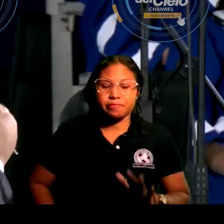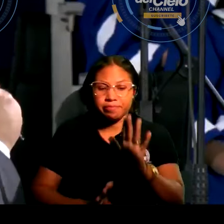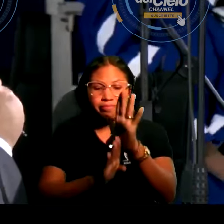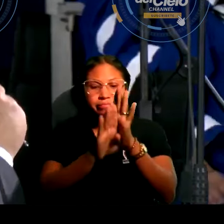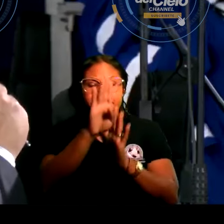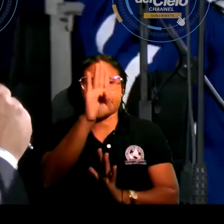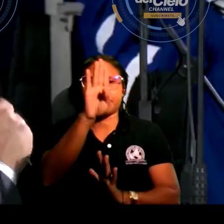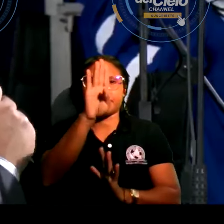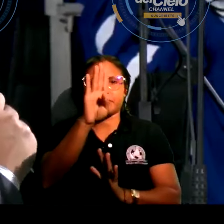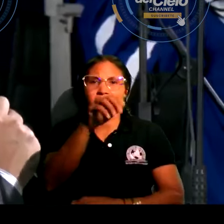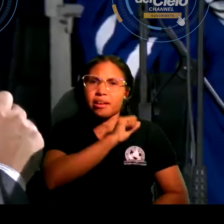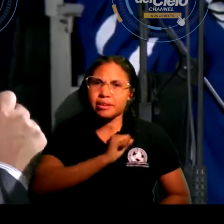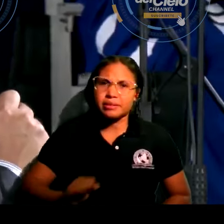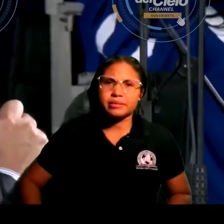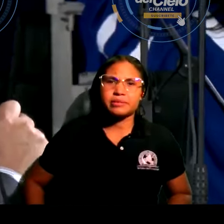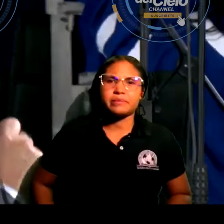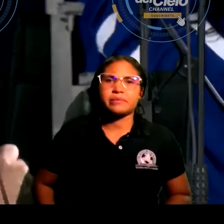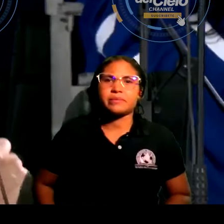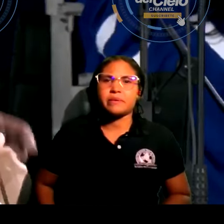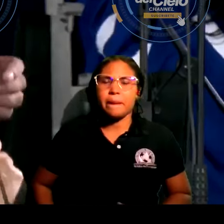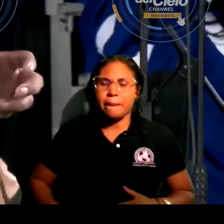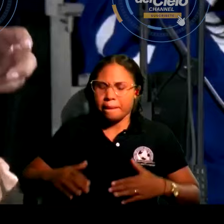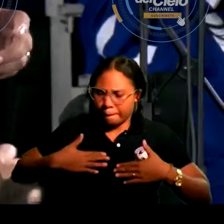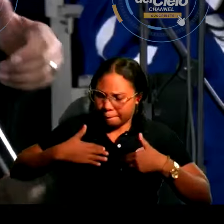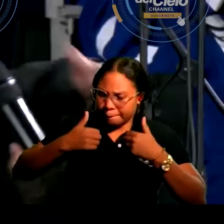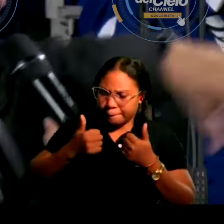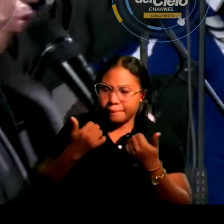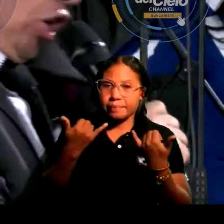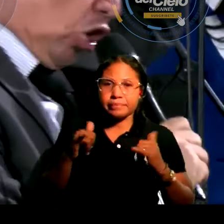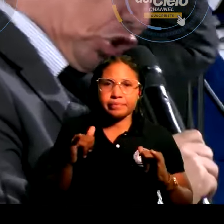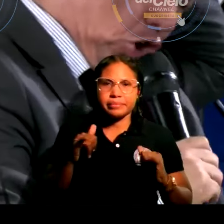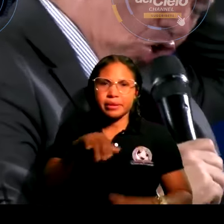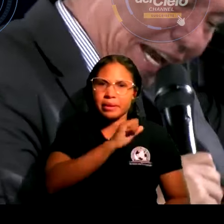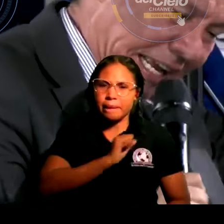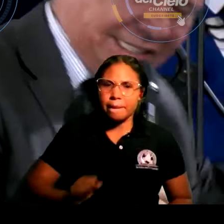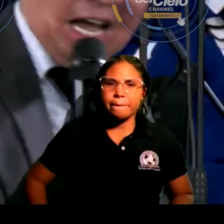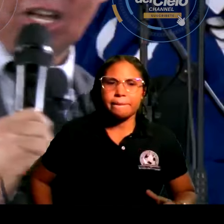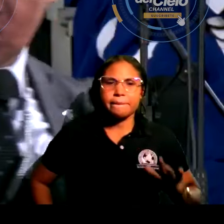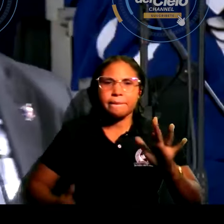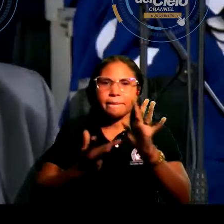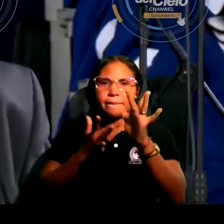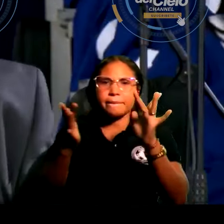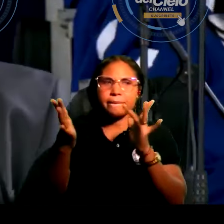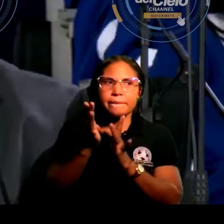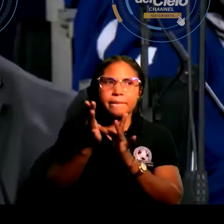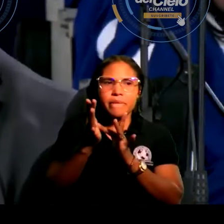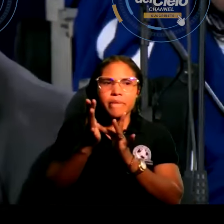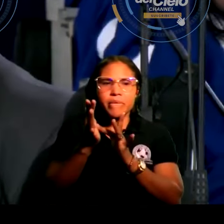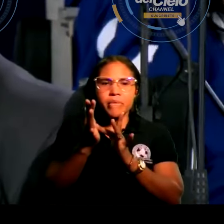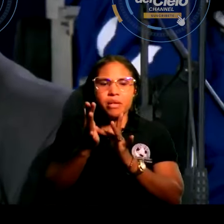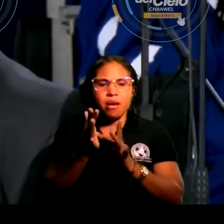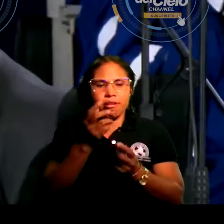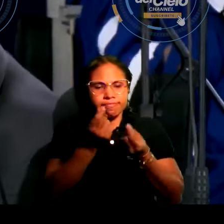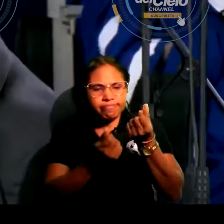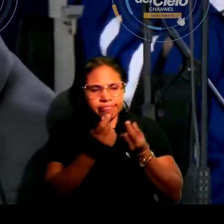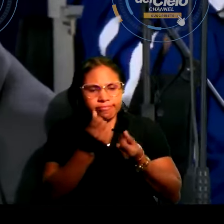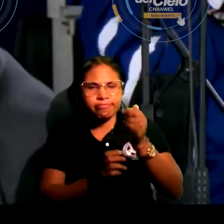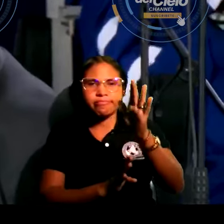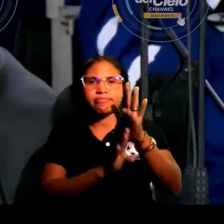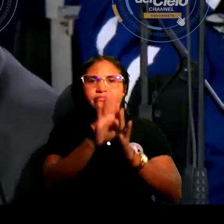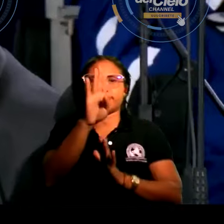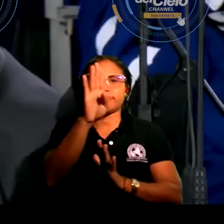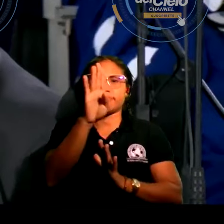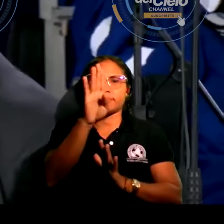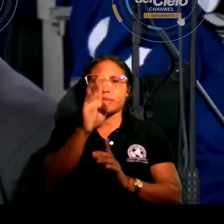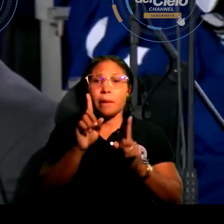El Señor te va a sanar, y ya. El Señor va a hacer que tu negocio crezca, y ya. Pero le